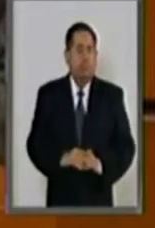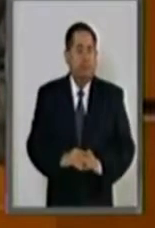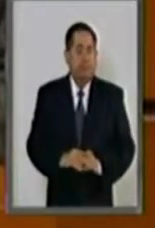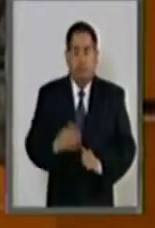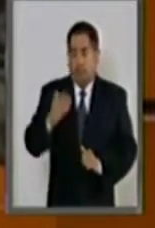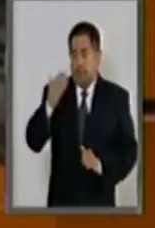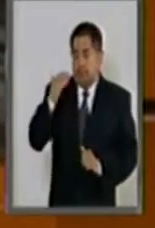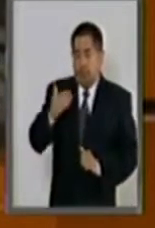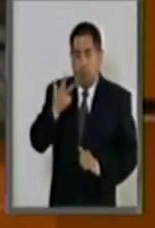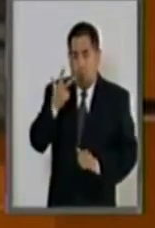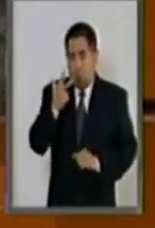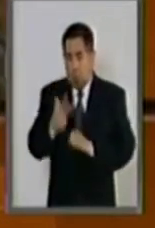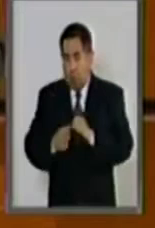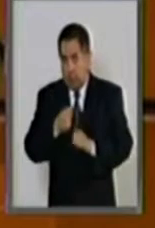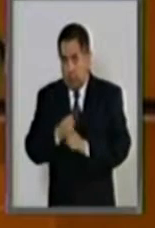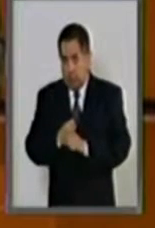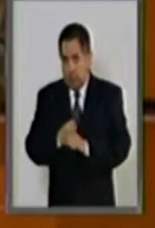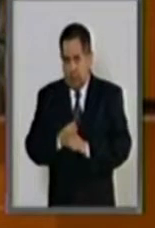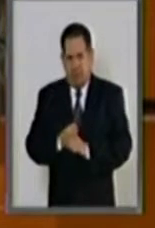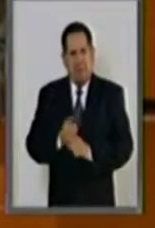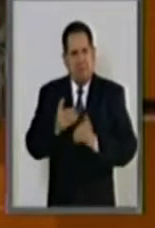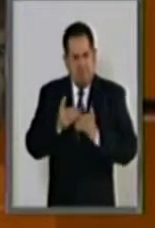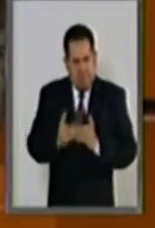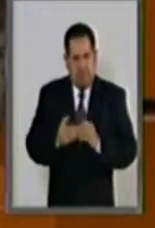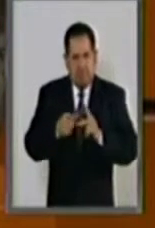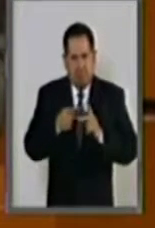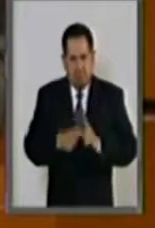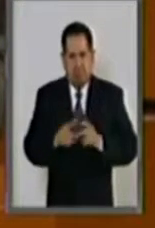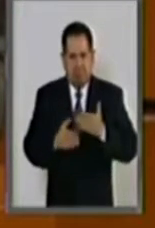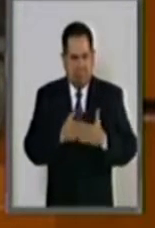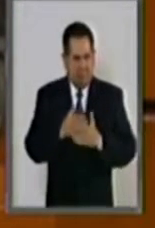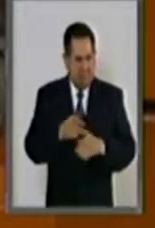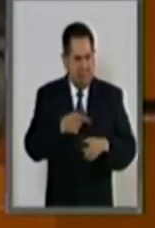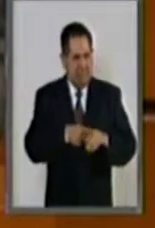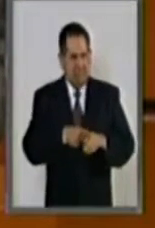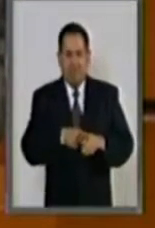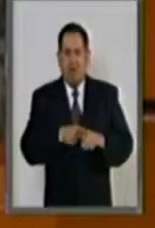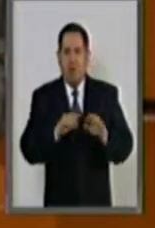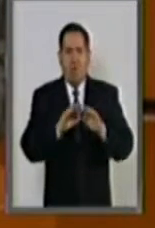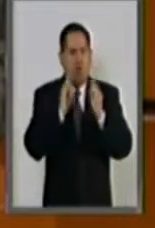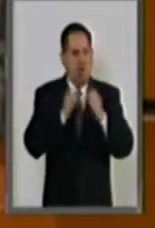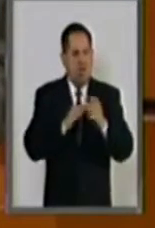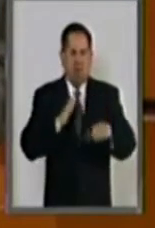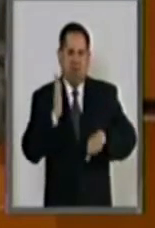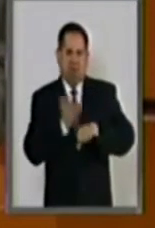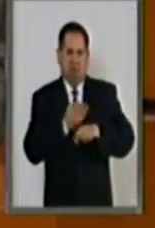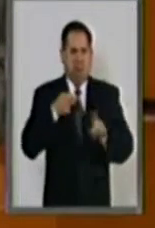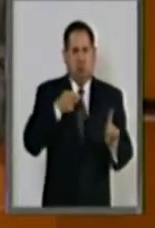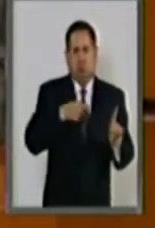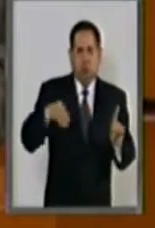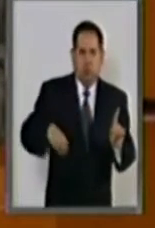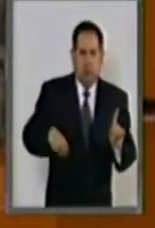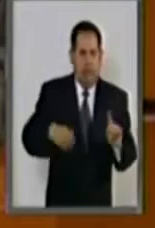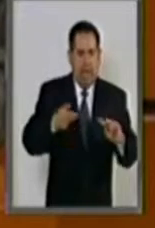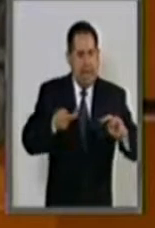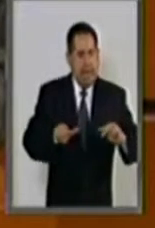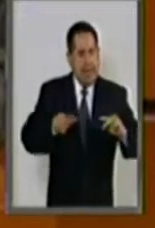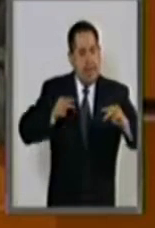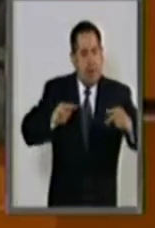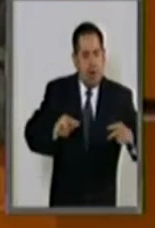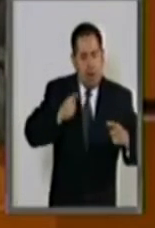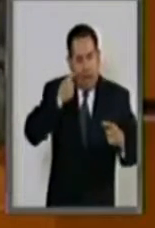8 años decidimos avanzar de un modelo inquisitivo a uno de justicia